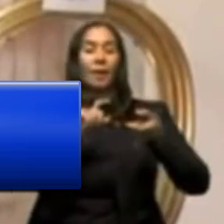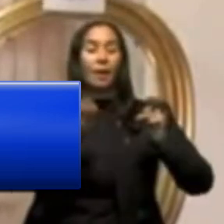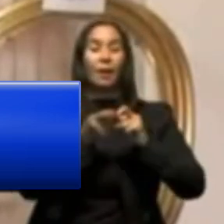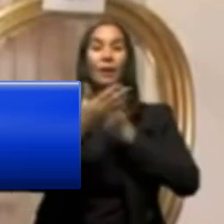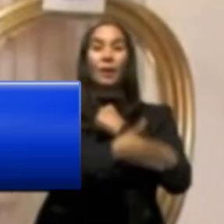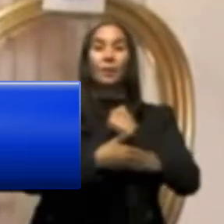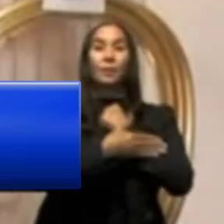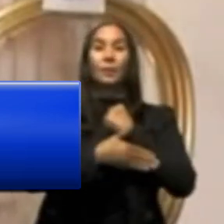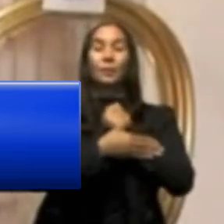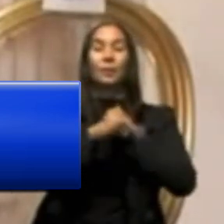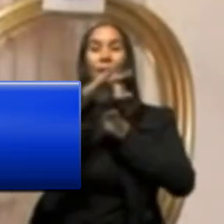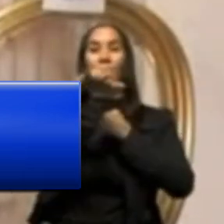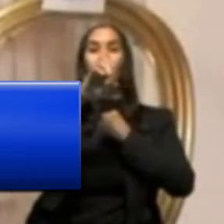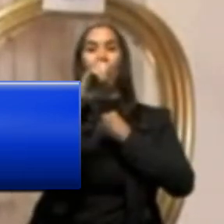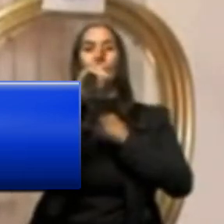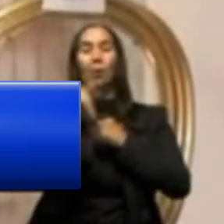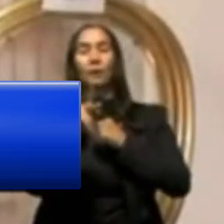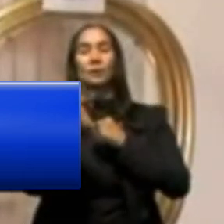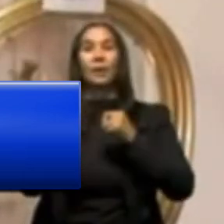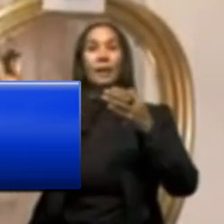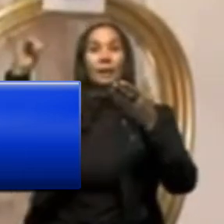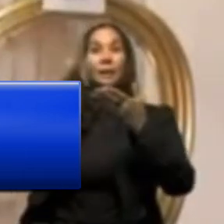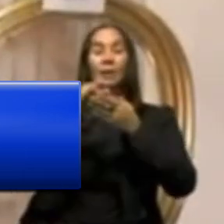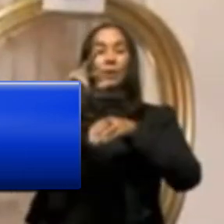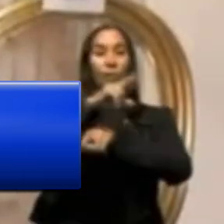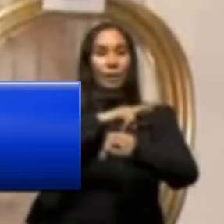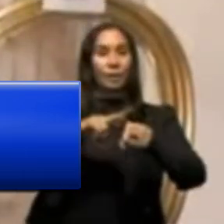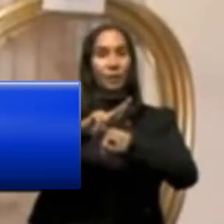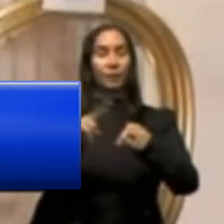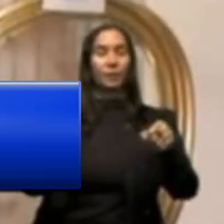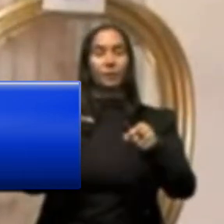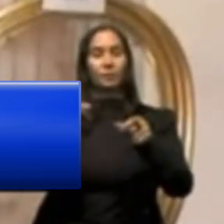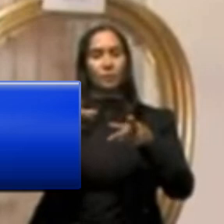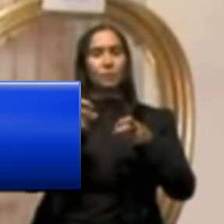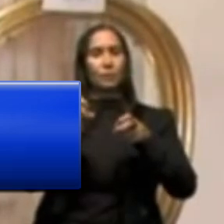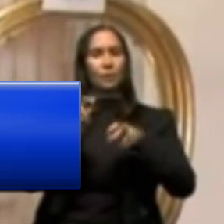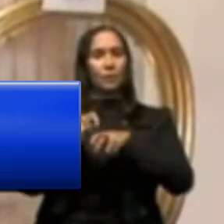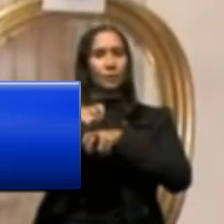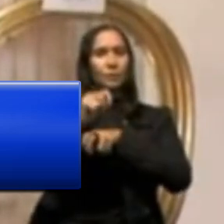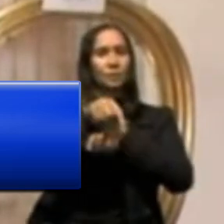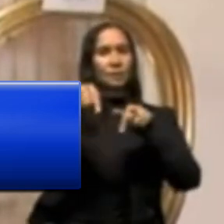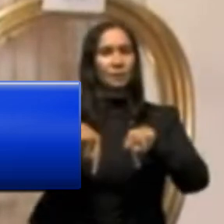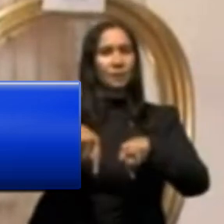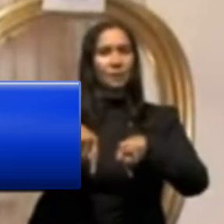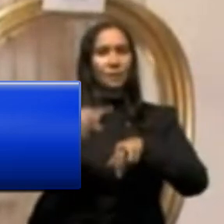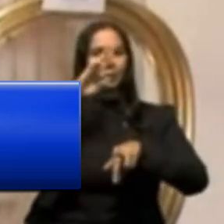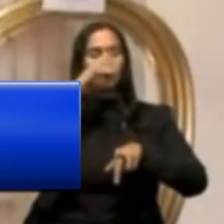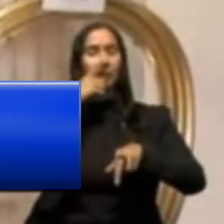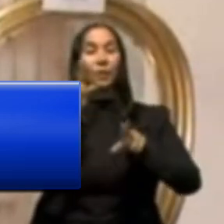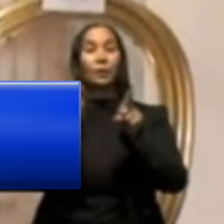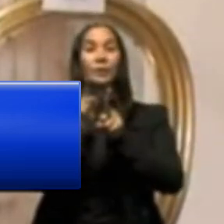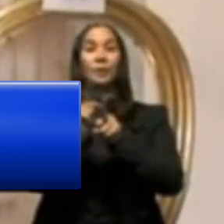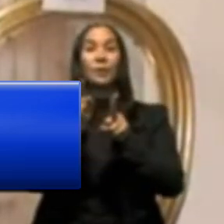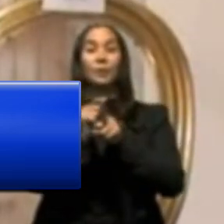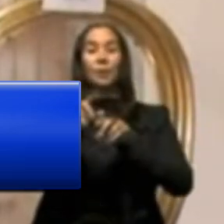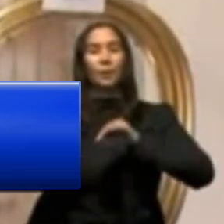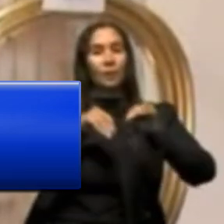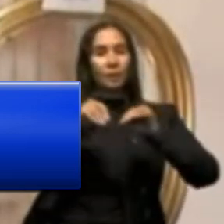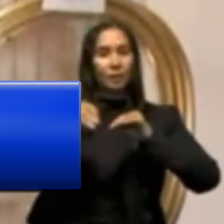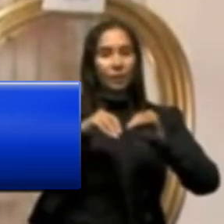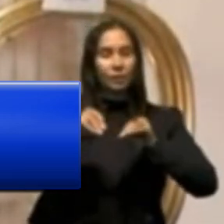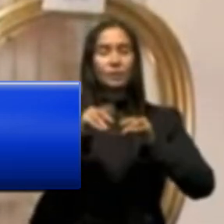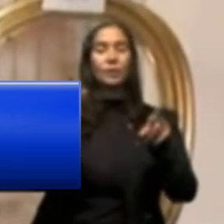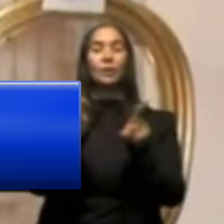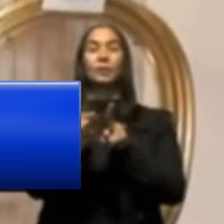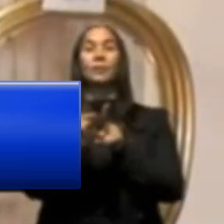en un hop aéreo regional que atraiga no solo a los turistas que vienen al país sino también a los que vienen a negocios